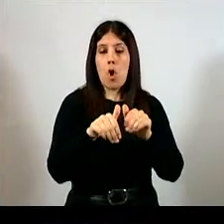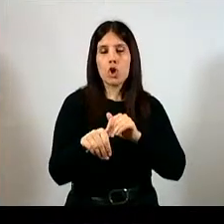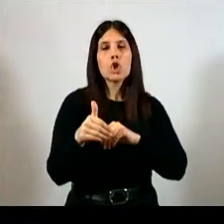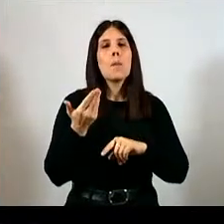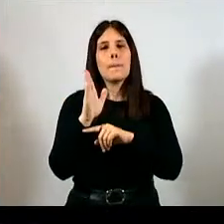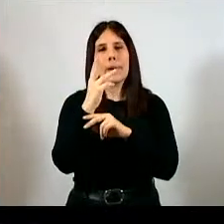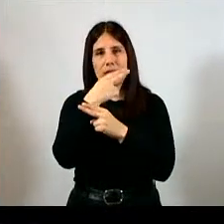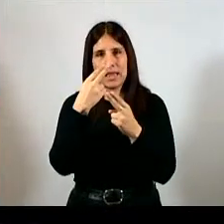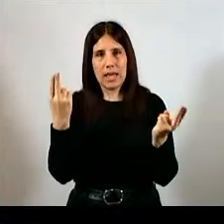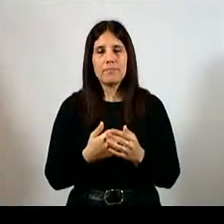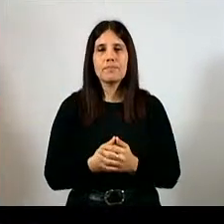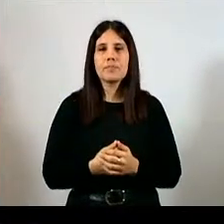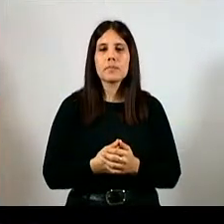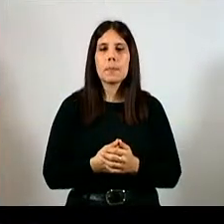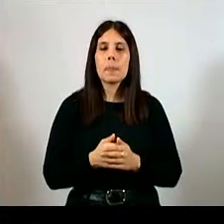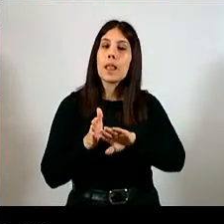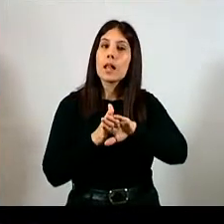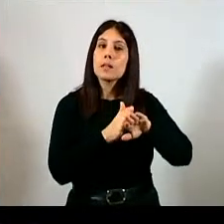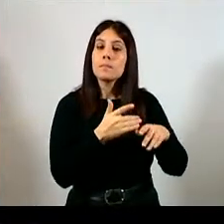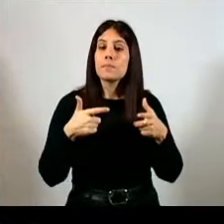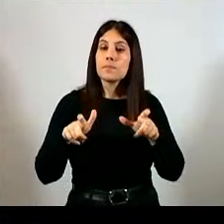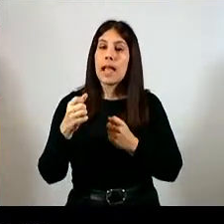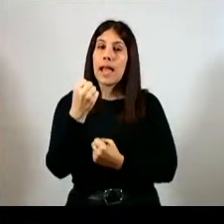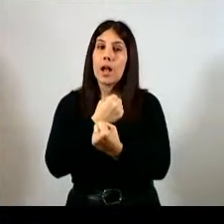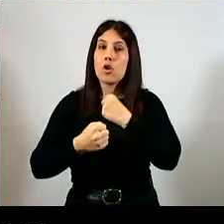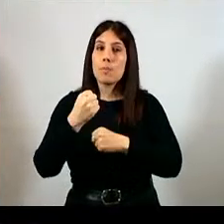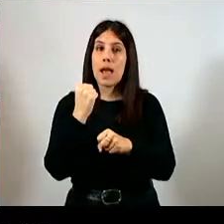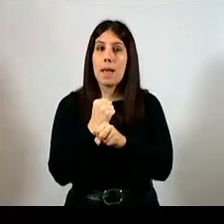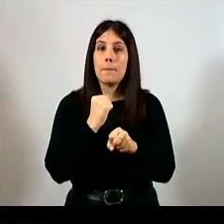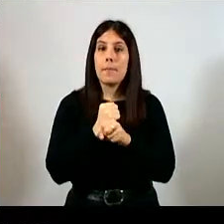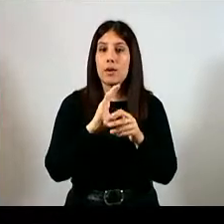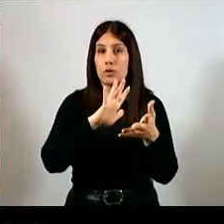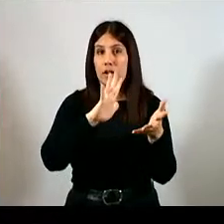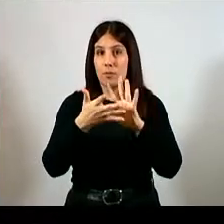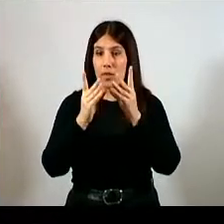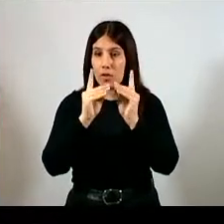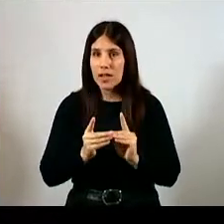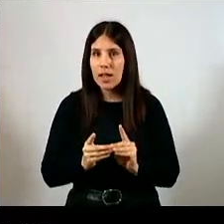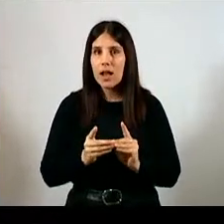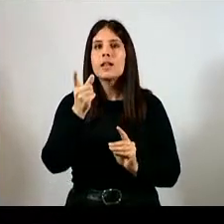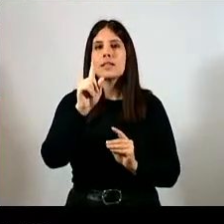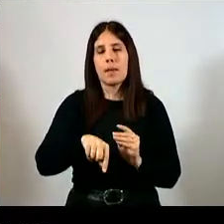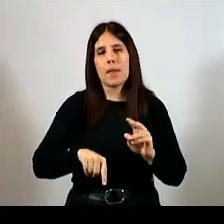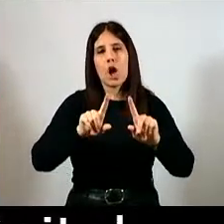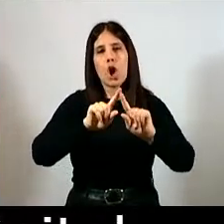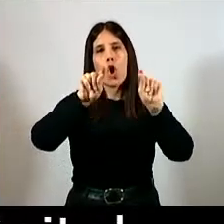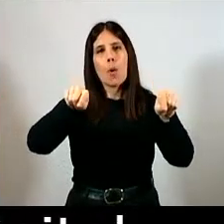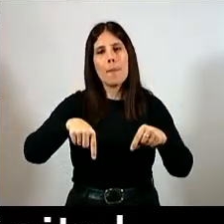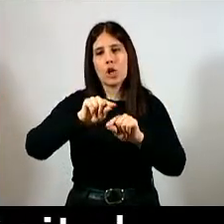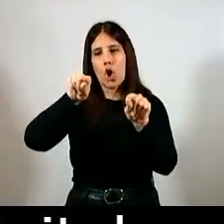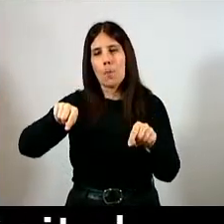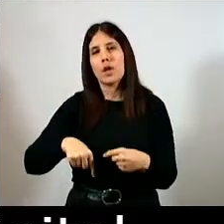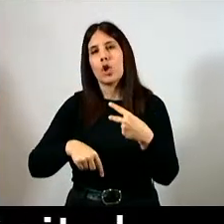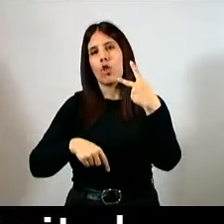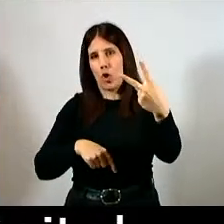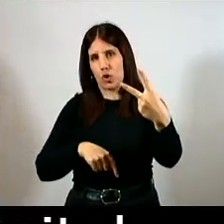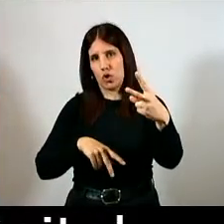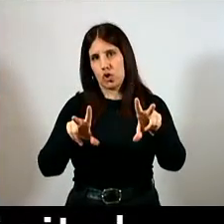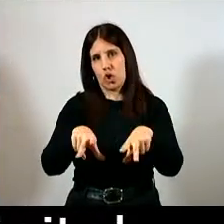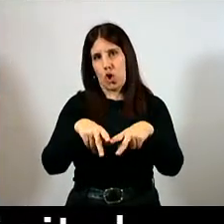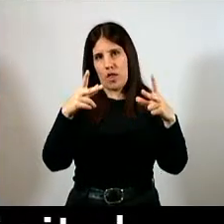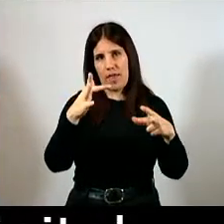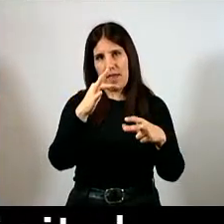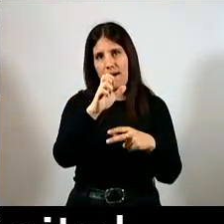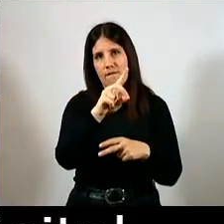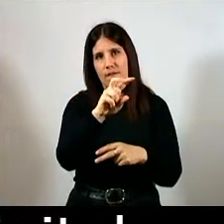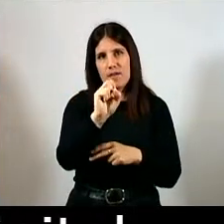ámbito de la economía, empleo y transformación digital, también hemos autorizado la firma de 2 convenios con las sociedades públicas, FEVAL